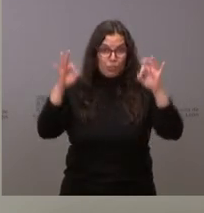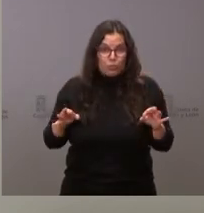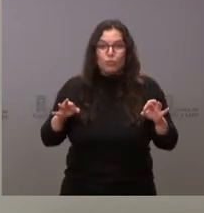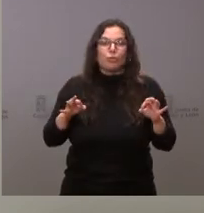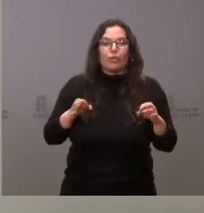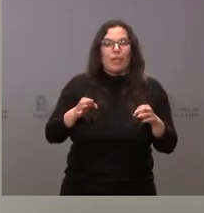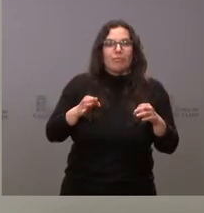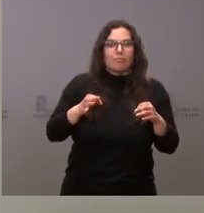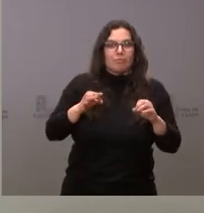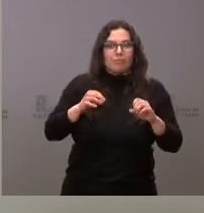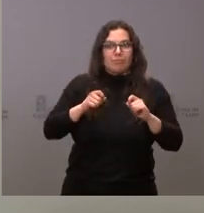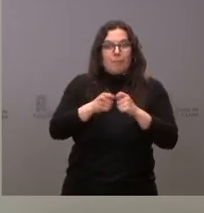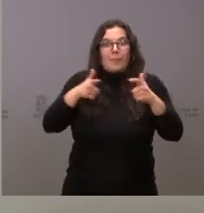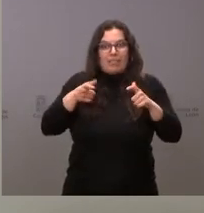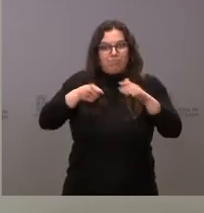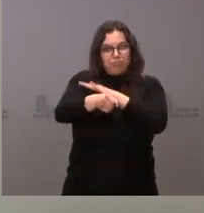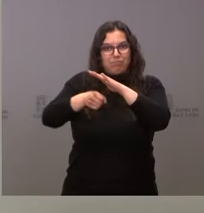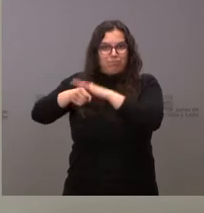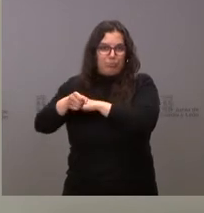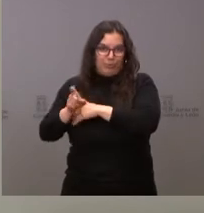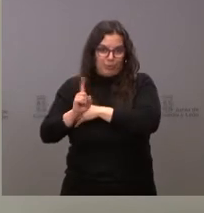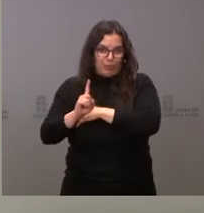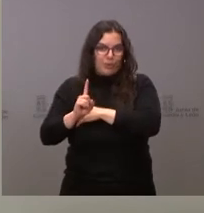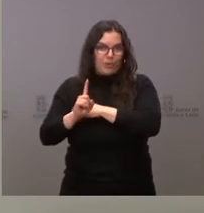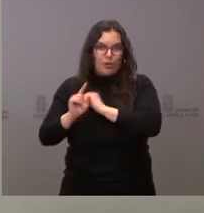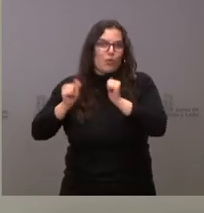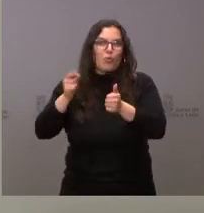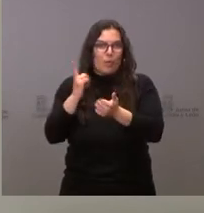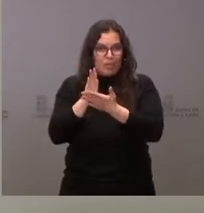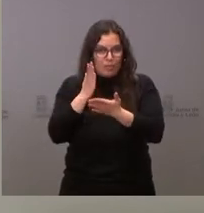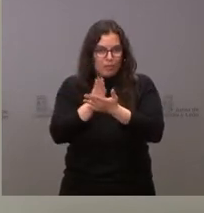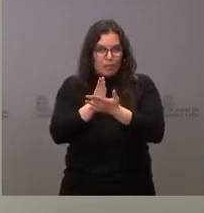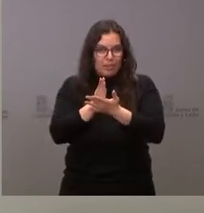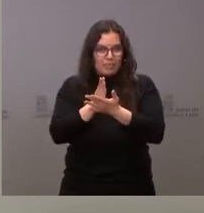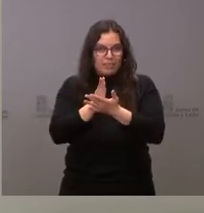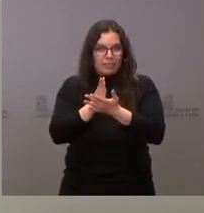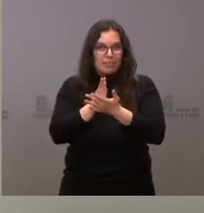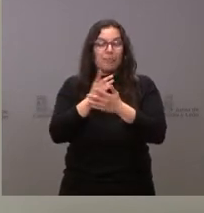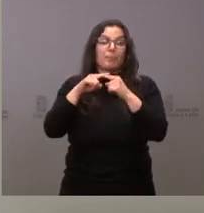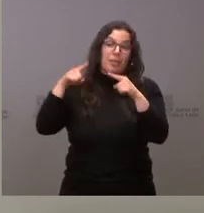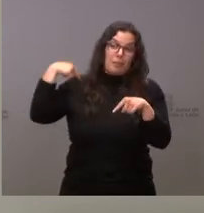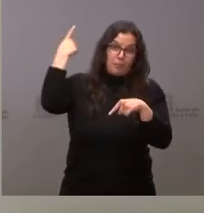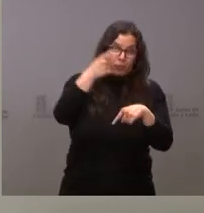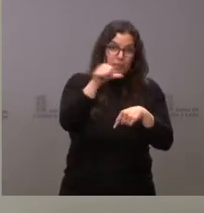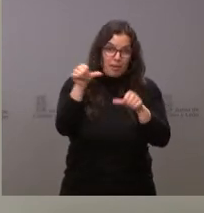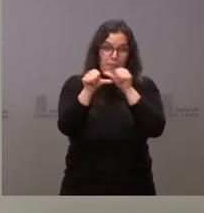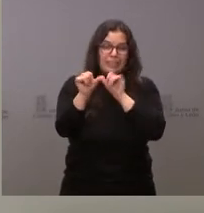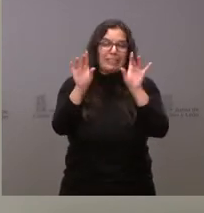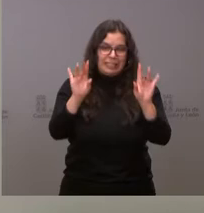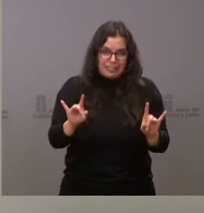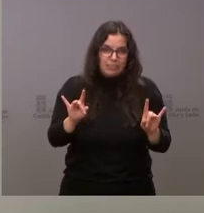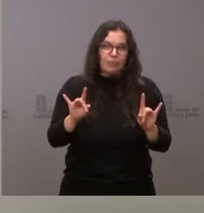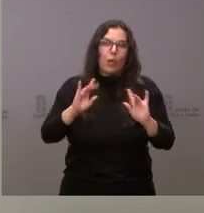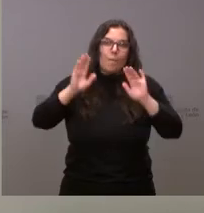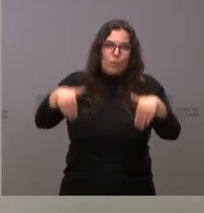nuevo menores de ucrania que se han incorporado al sistema educativo cosa que sí que ocurrirá a partir de la próxima semana cuando se retorne